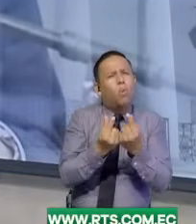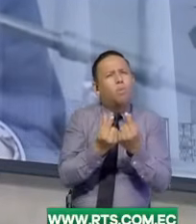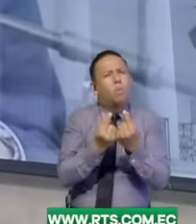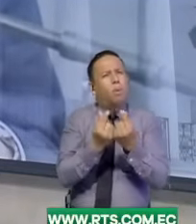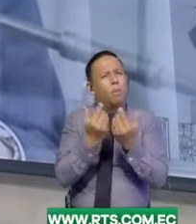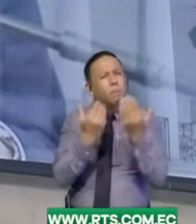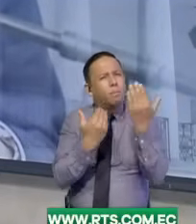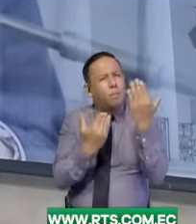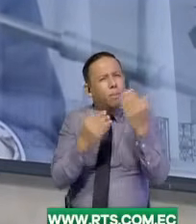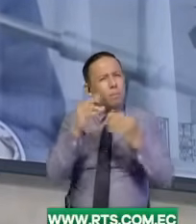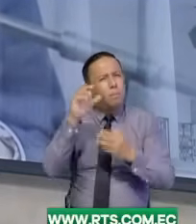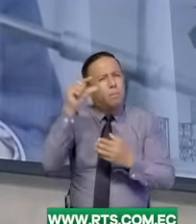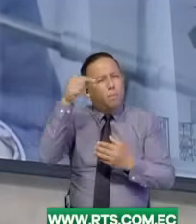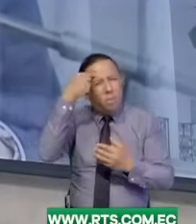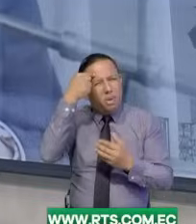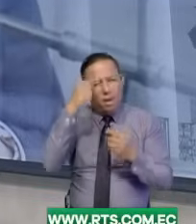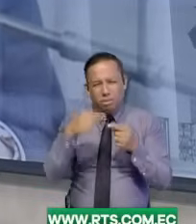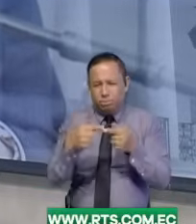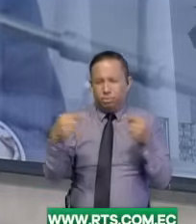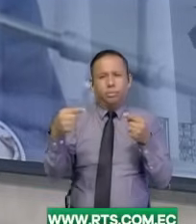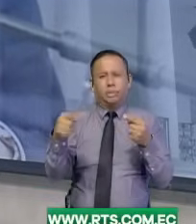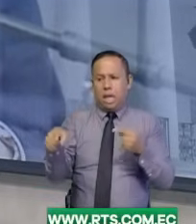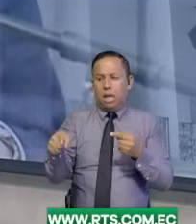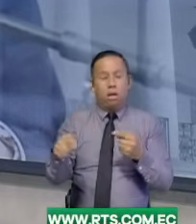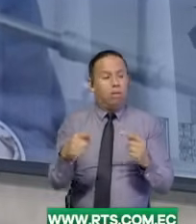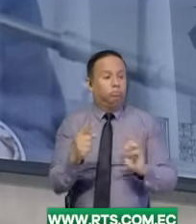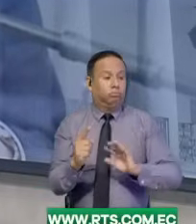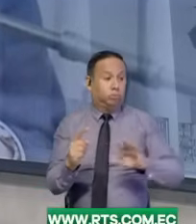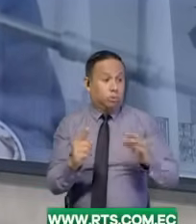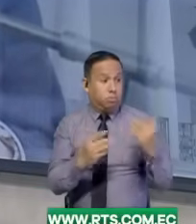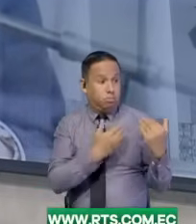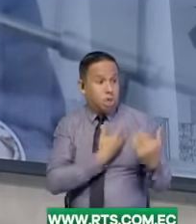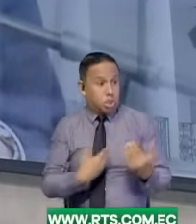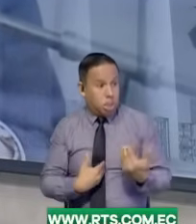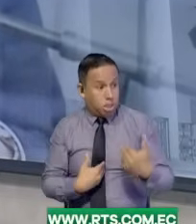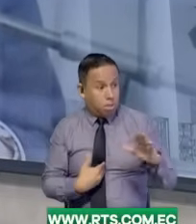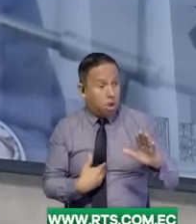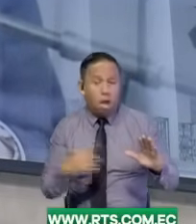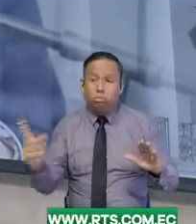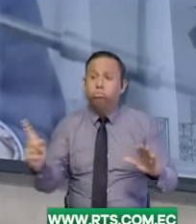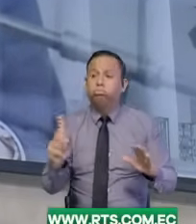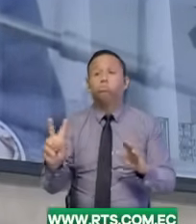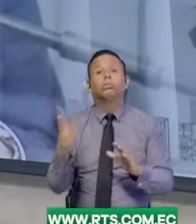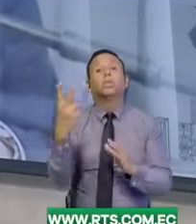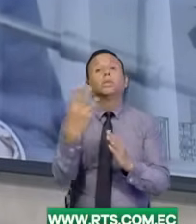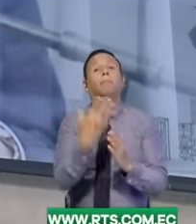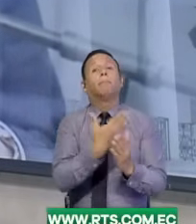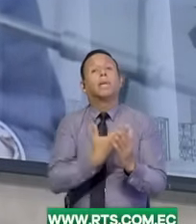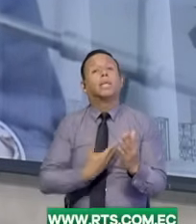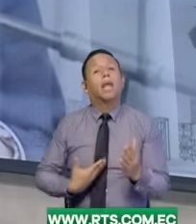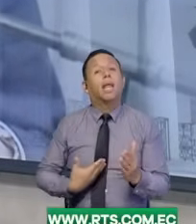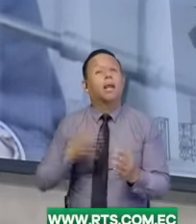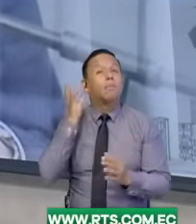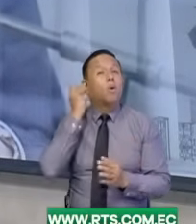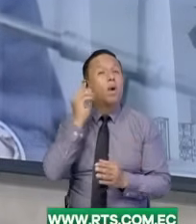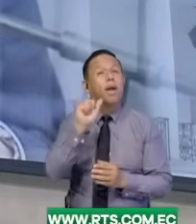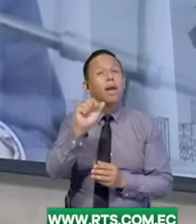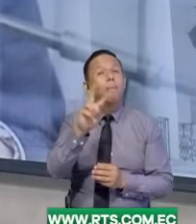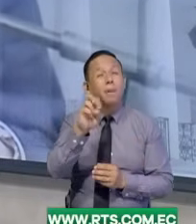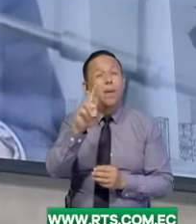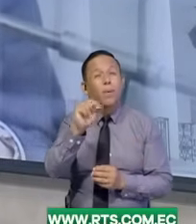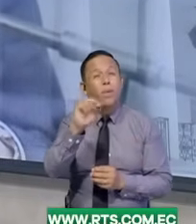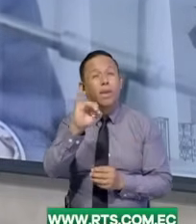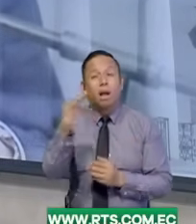visión y acciones del presidente asuma el poder haciendo referencia a la vicepresidenta Verónica Abad. Torres argumentó que se